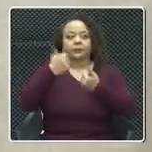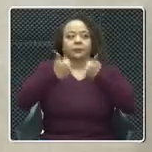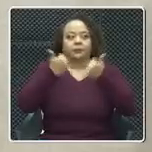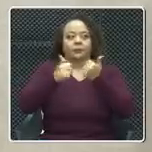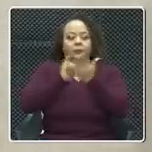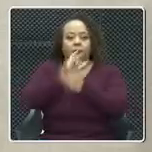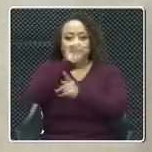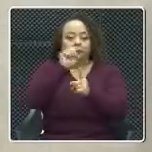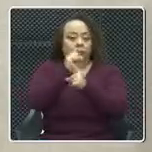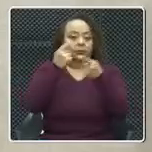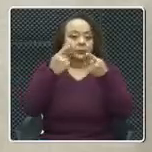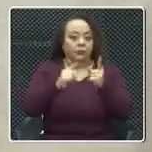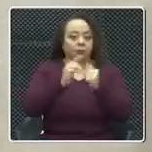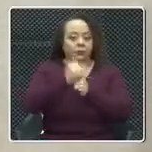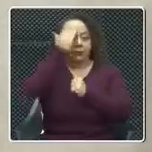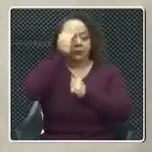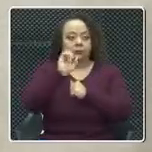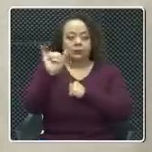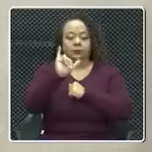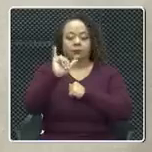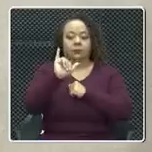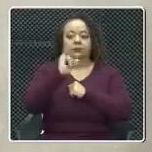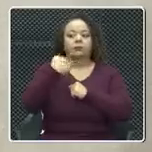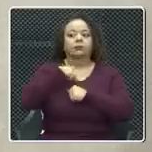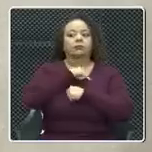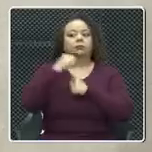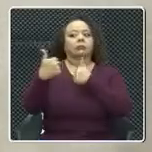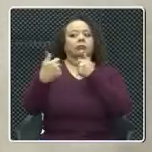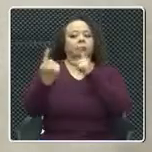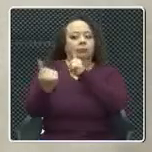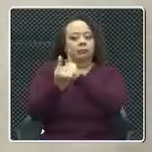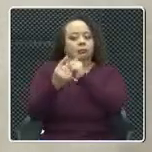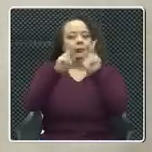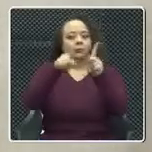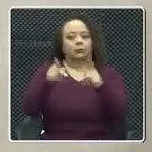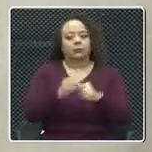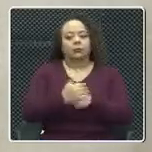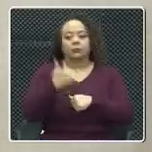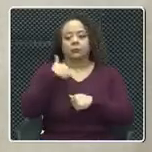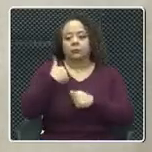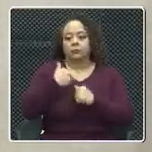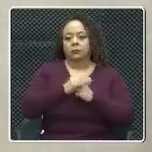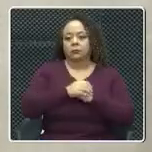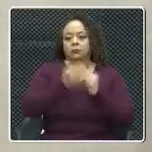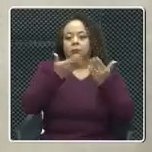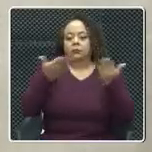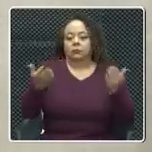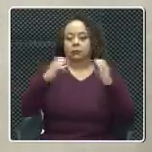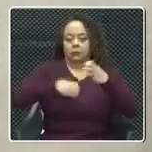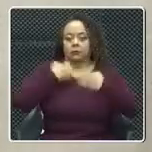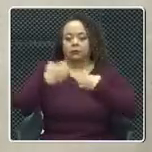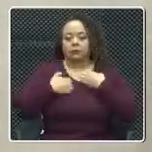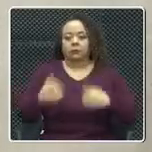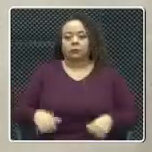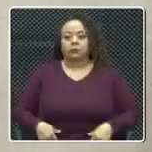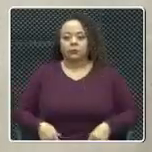esa situación generó, porque también nos vamos a topar con personas que tienen recursos emocionales,